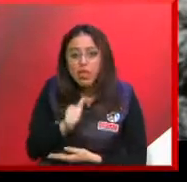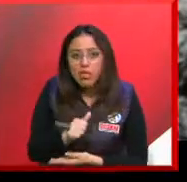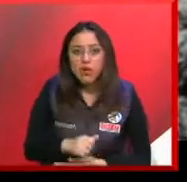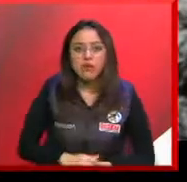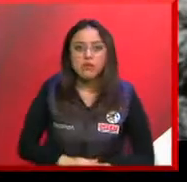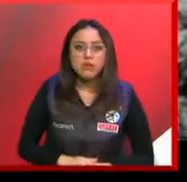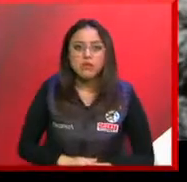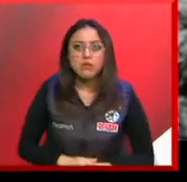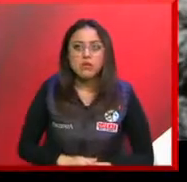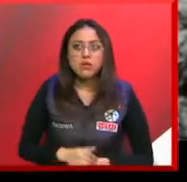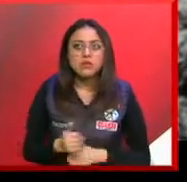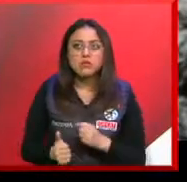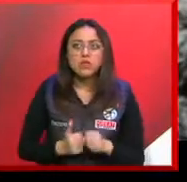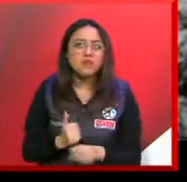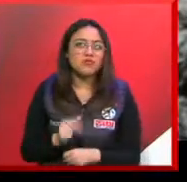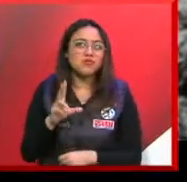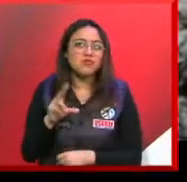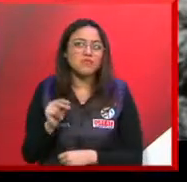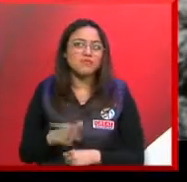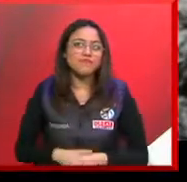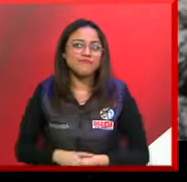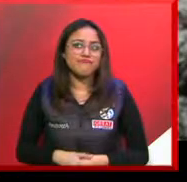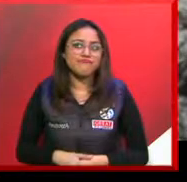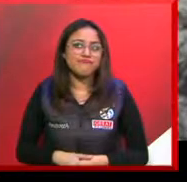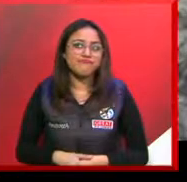Este año no.